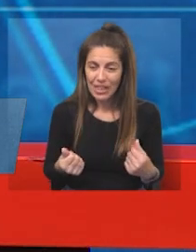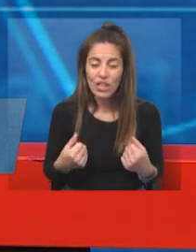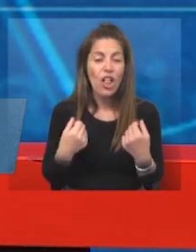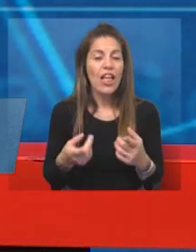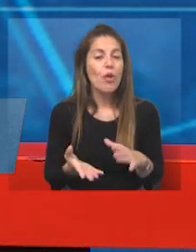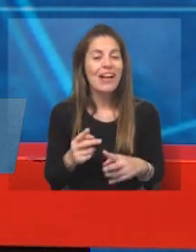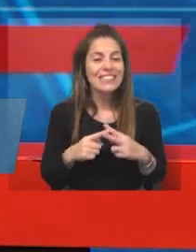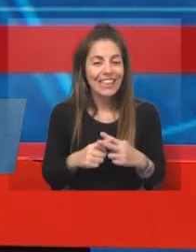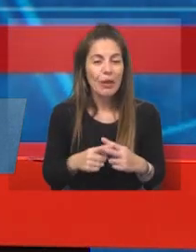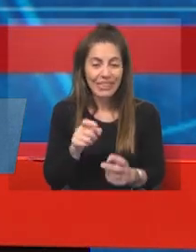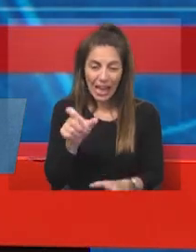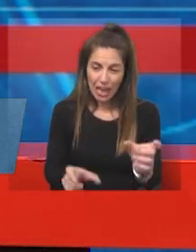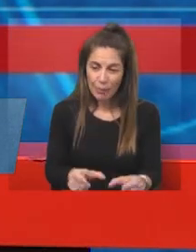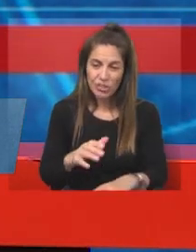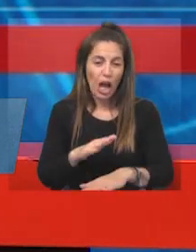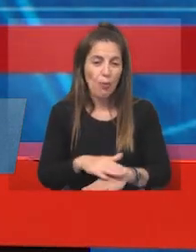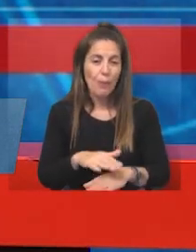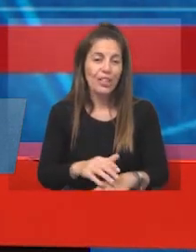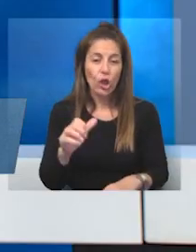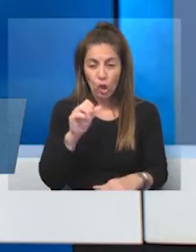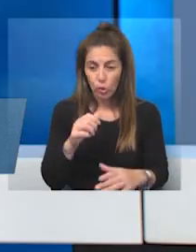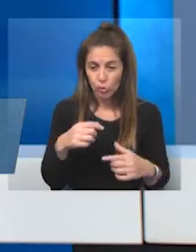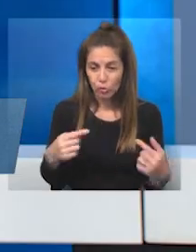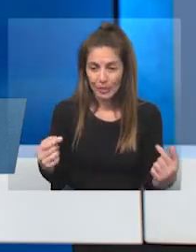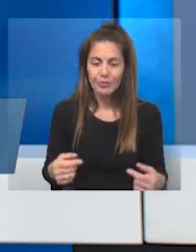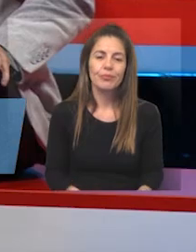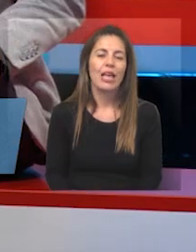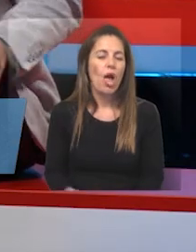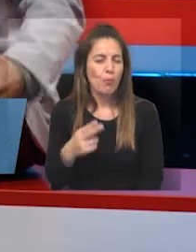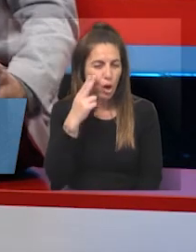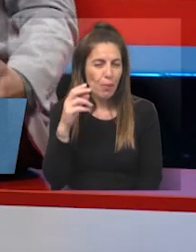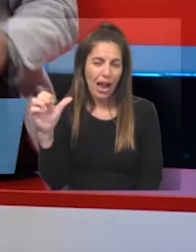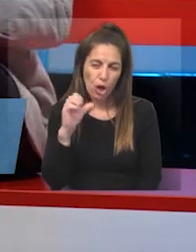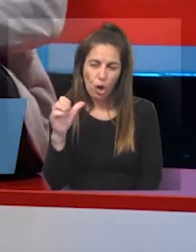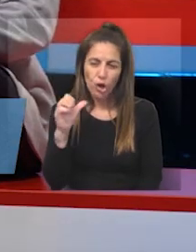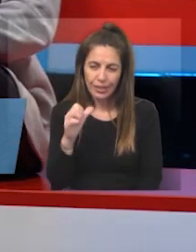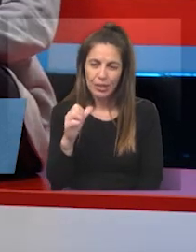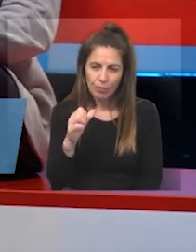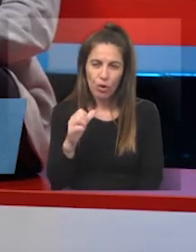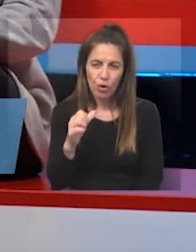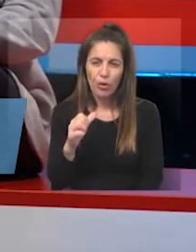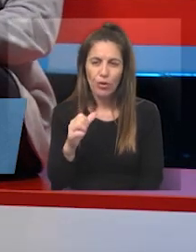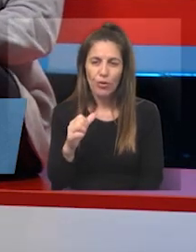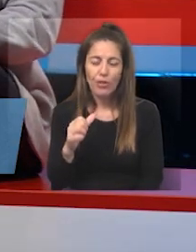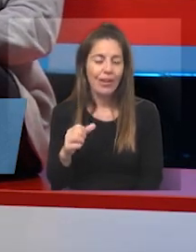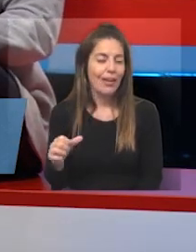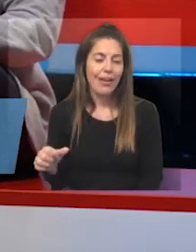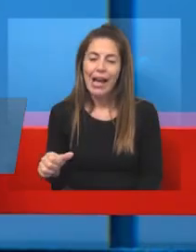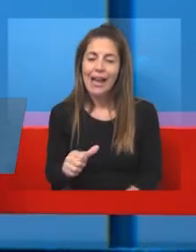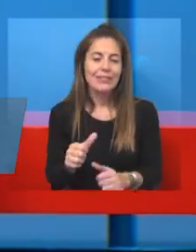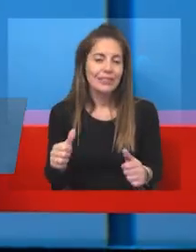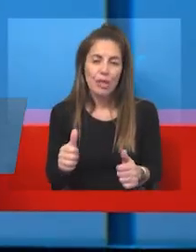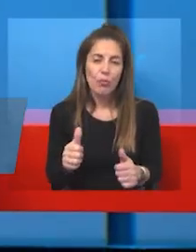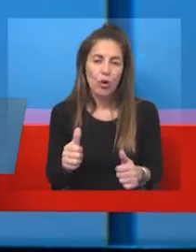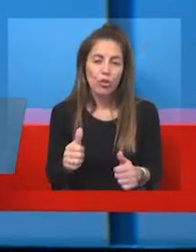más herramientas a las personas a la hora de de consumir El problema del alcoholismo qui o sea quienes hacemos clínica